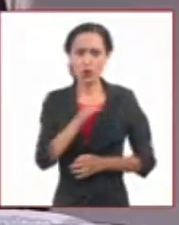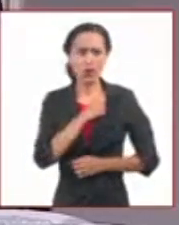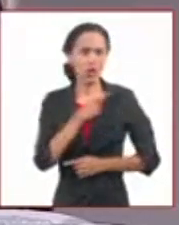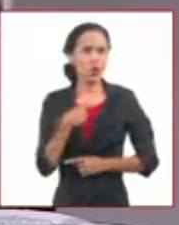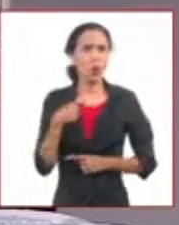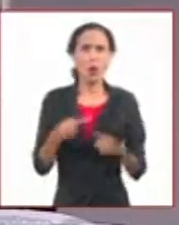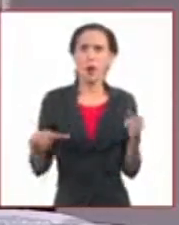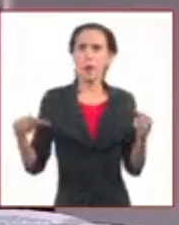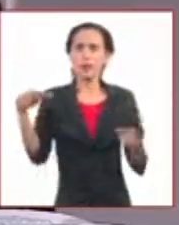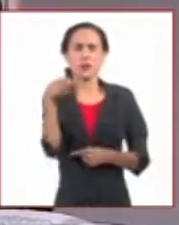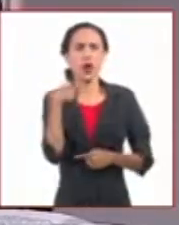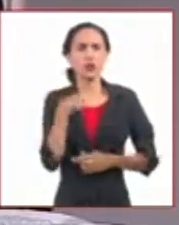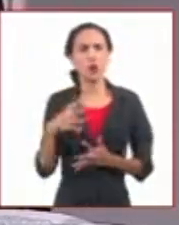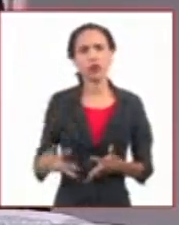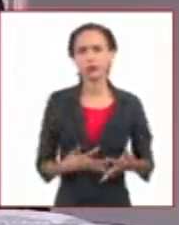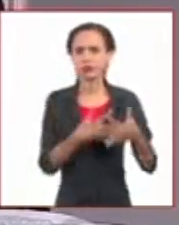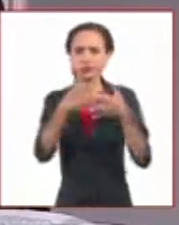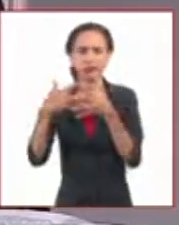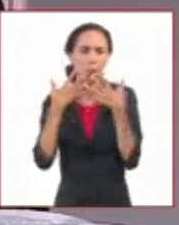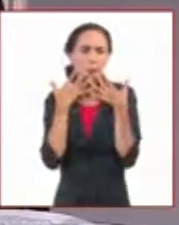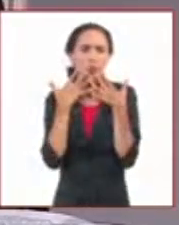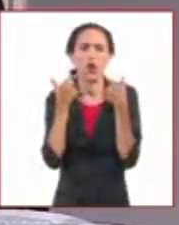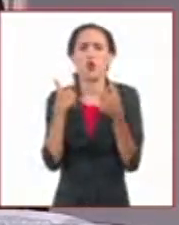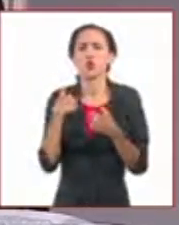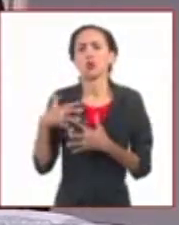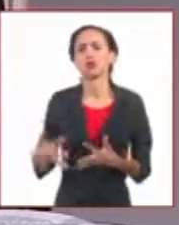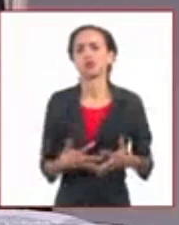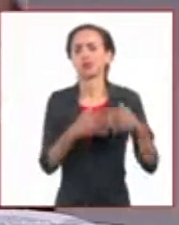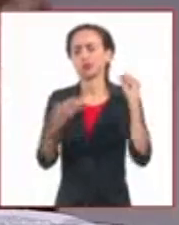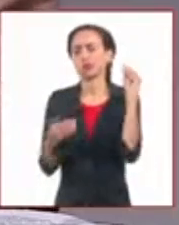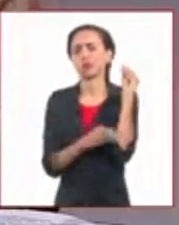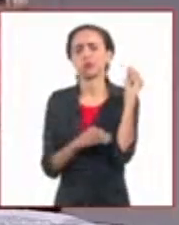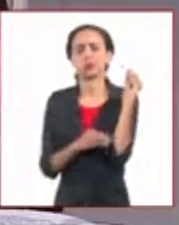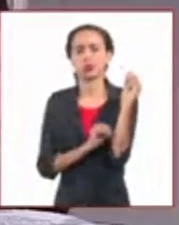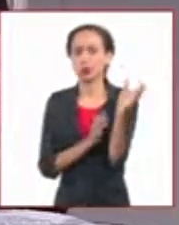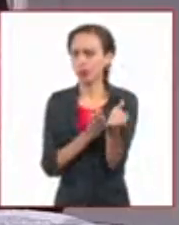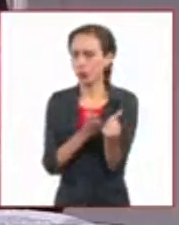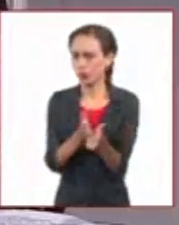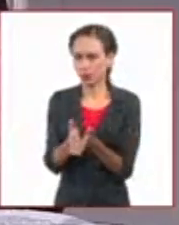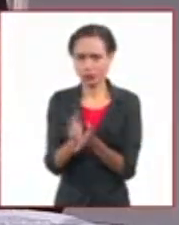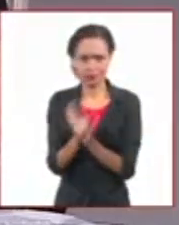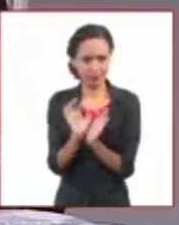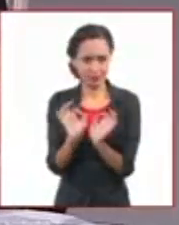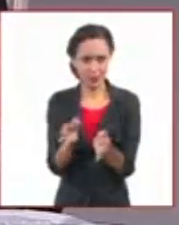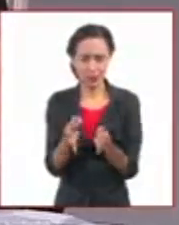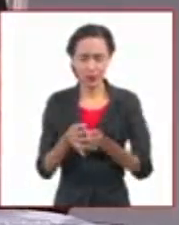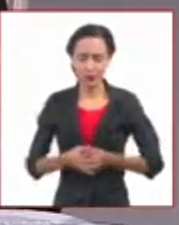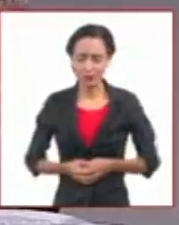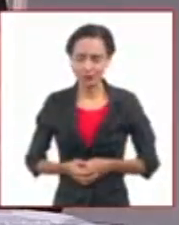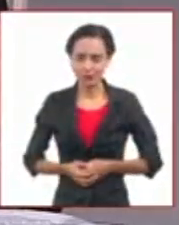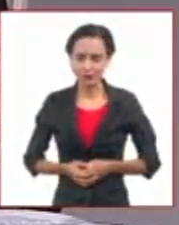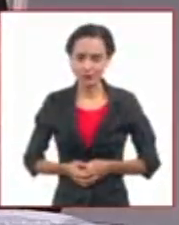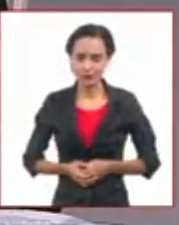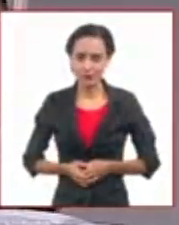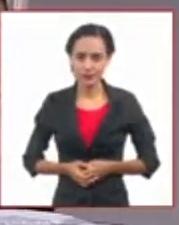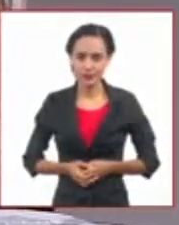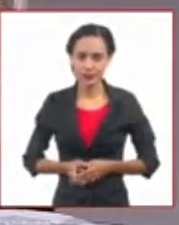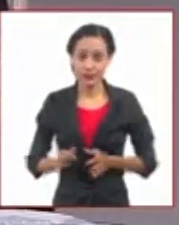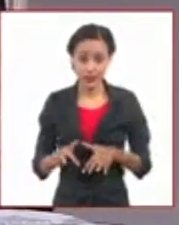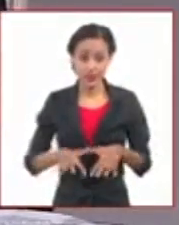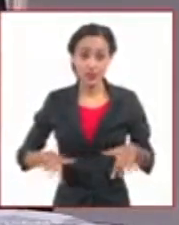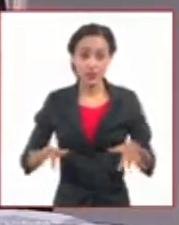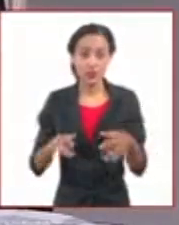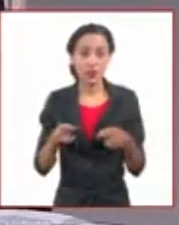hegemonía estadounidense se ha quedado pendiente en esta situación hay que mencionar no